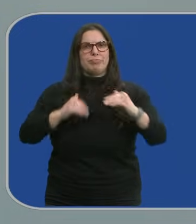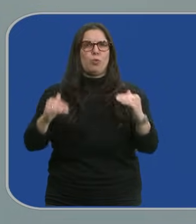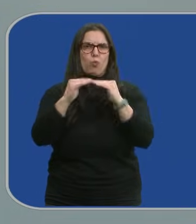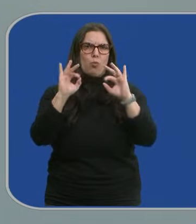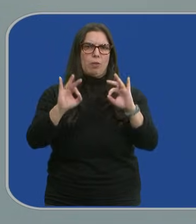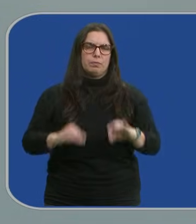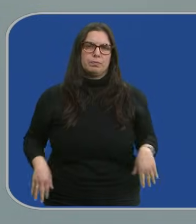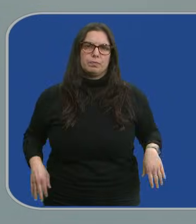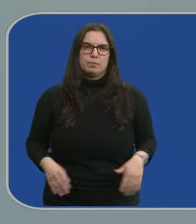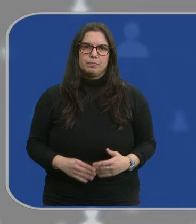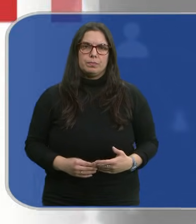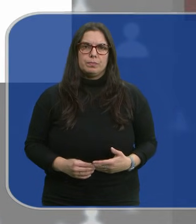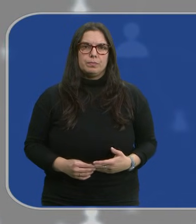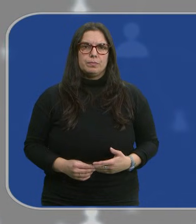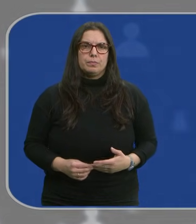igualdad.